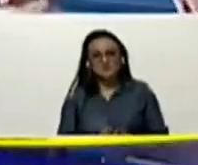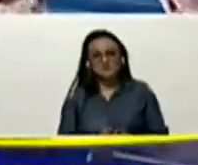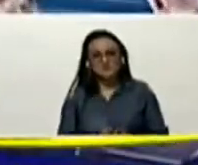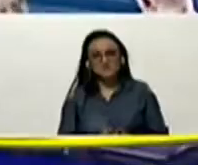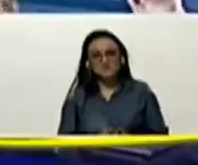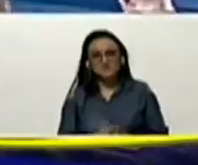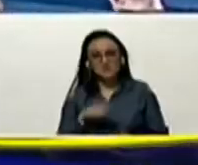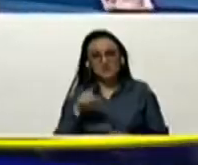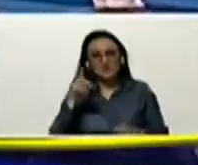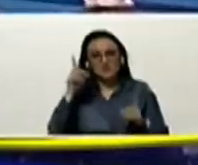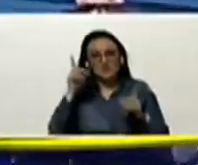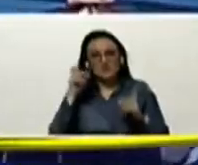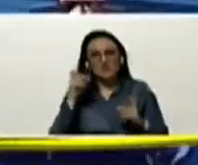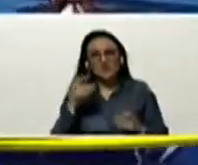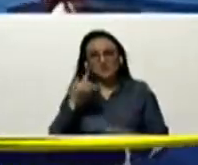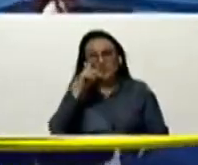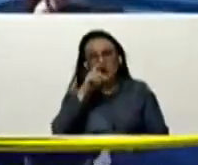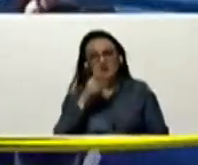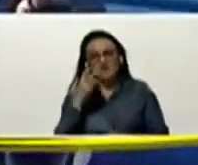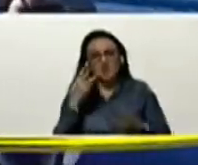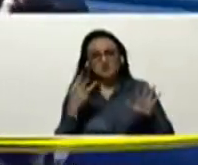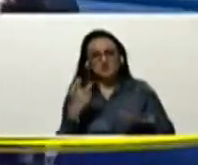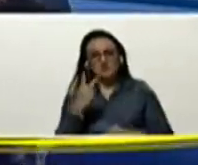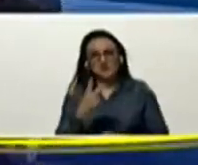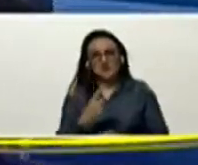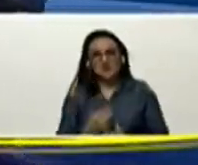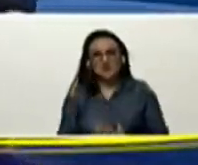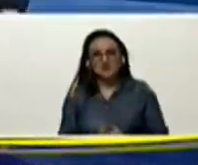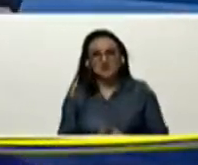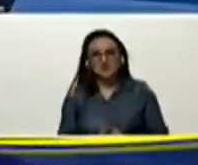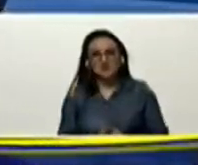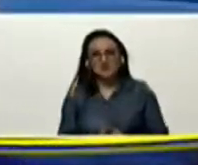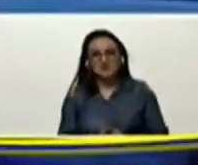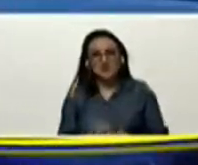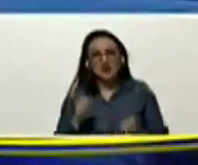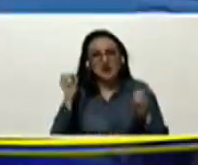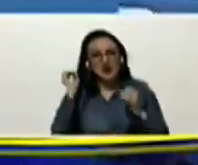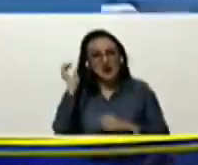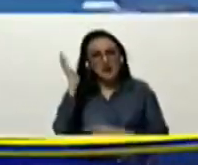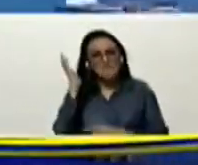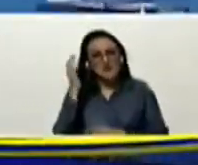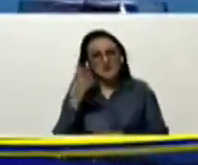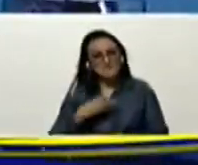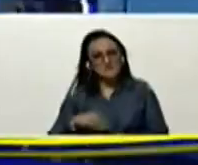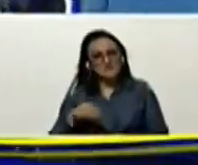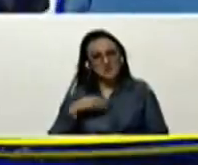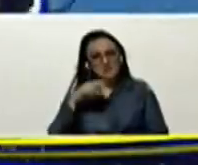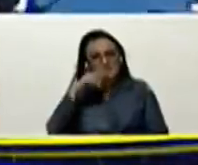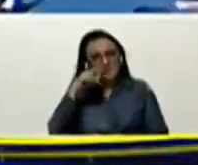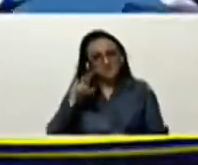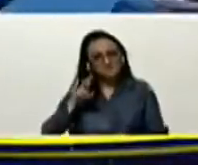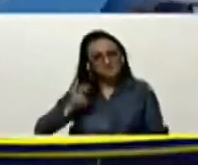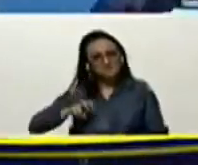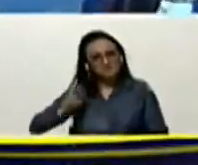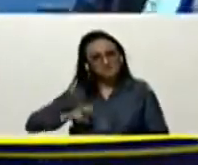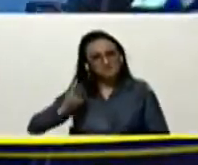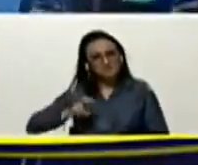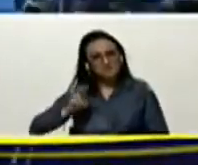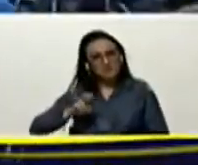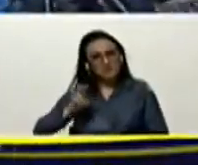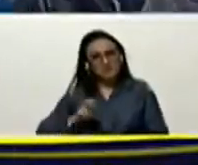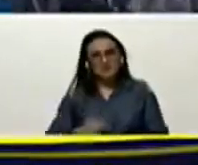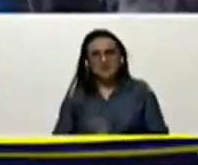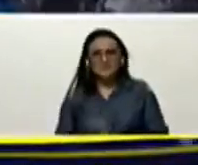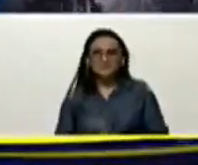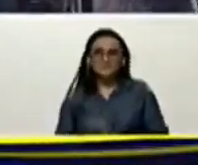es una foto del año 82, en una campaña presidencial de mi padre, que están caminando, está David Nieve al